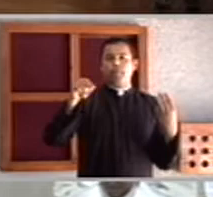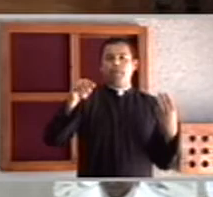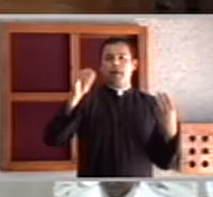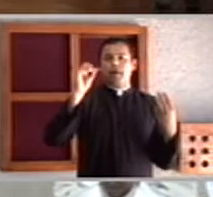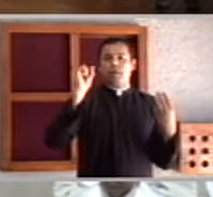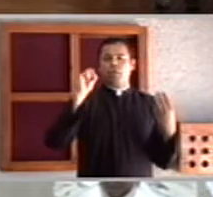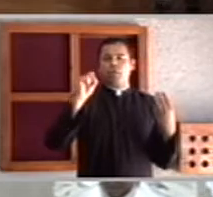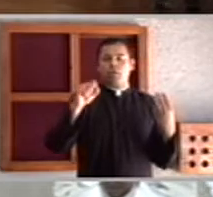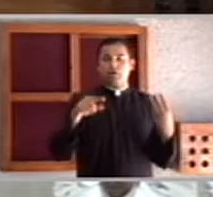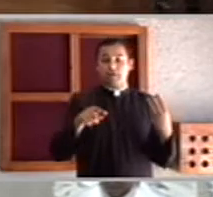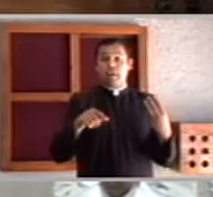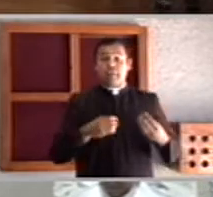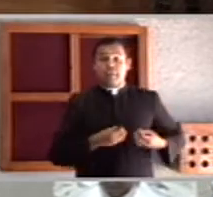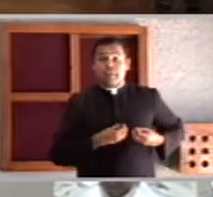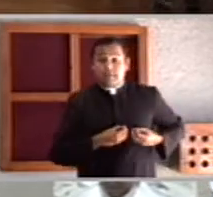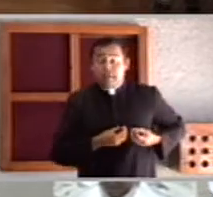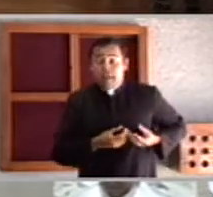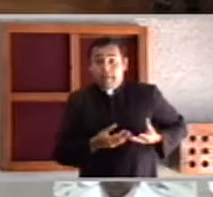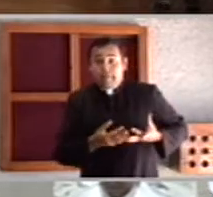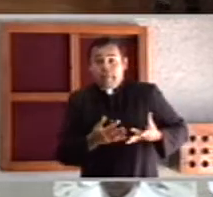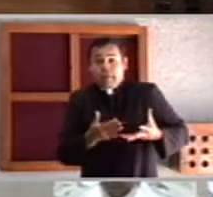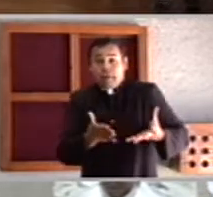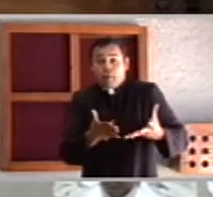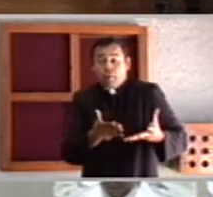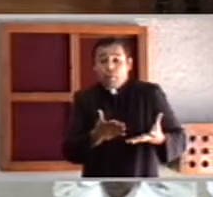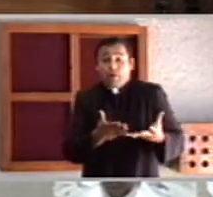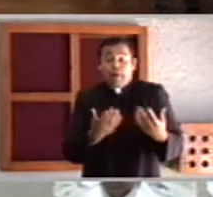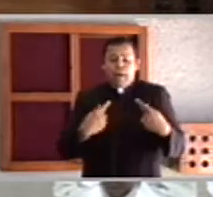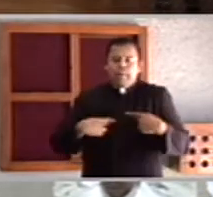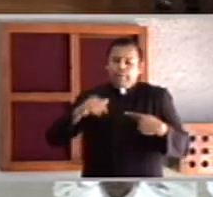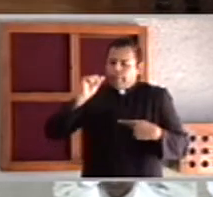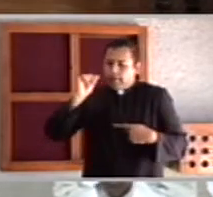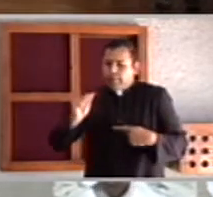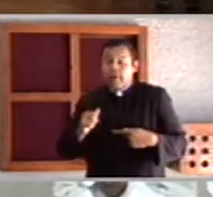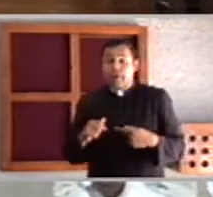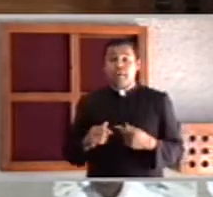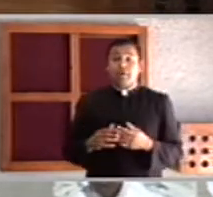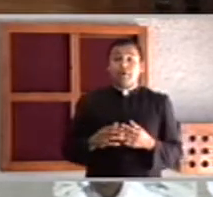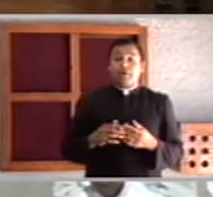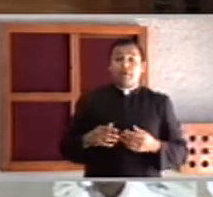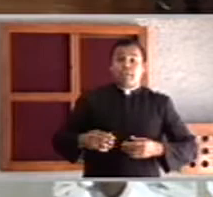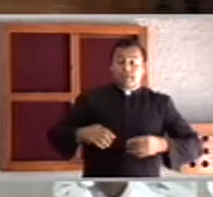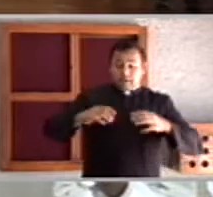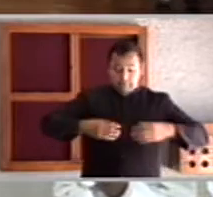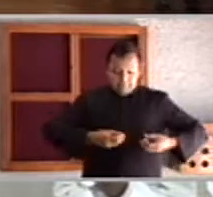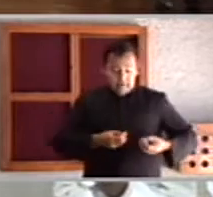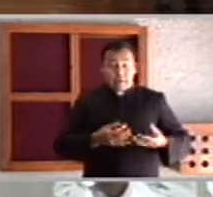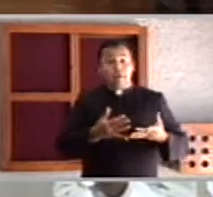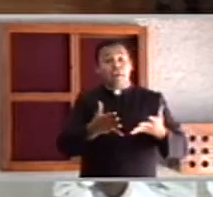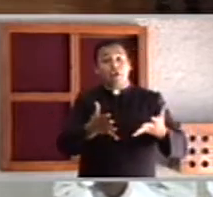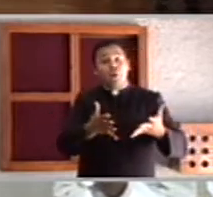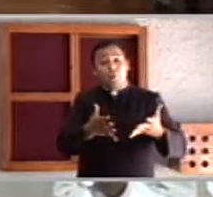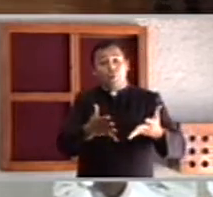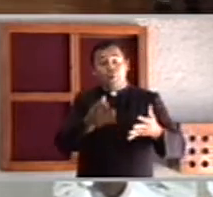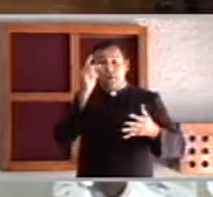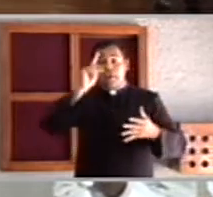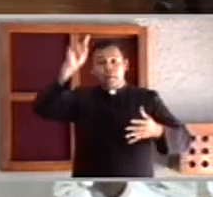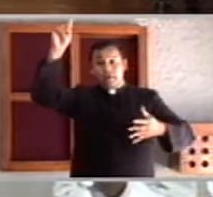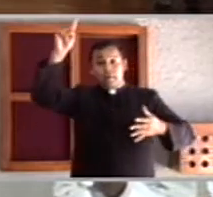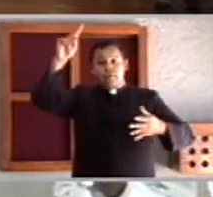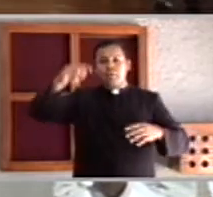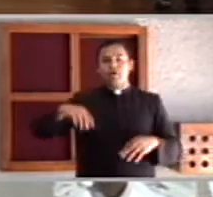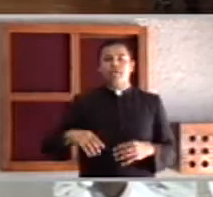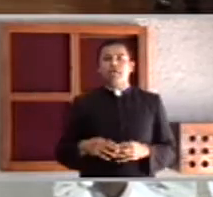la misericordia de Dios para iniciar una vida nueva. Como le dijo a la